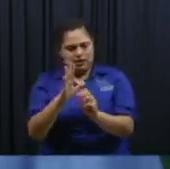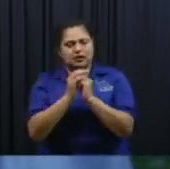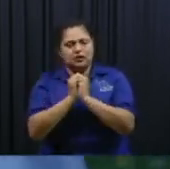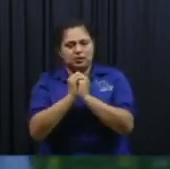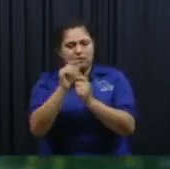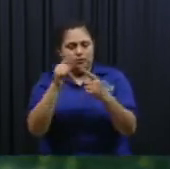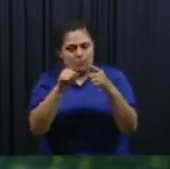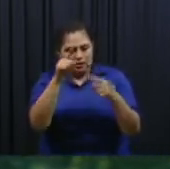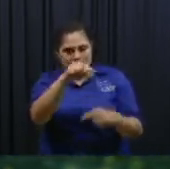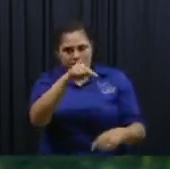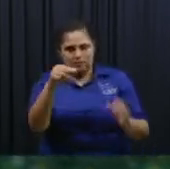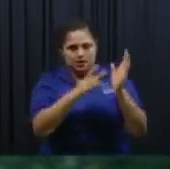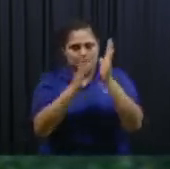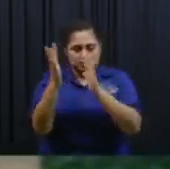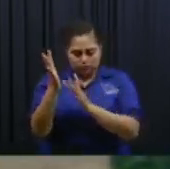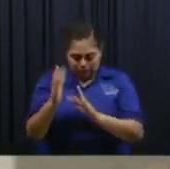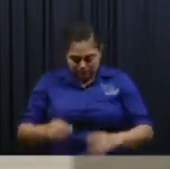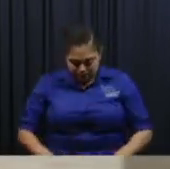Jesús